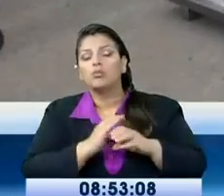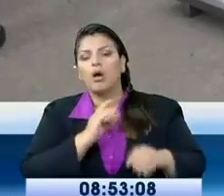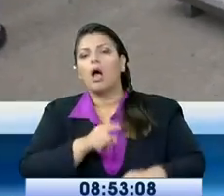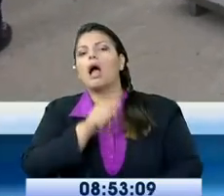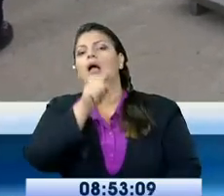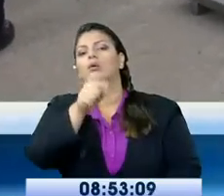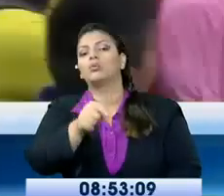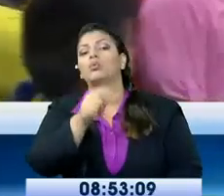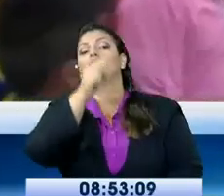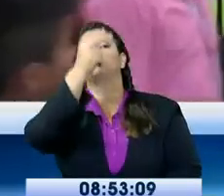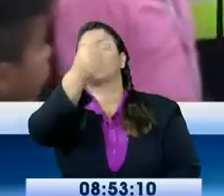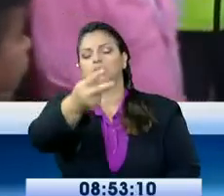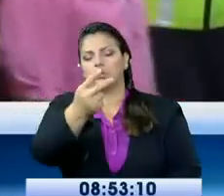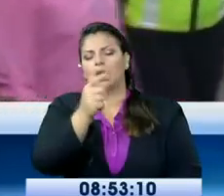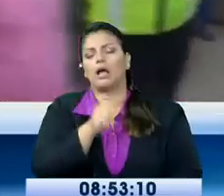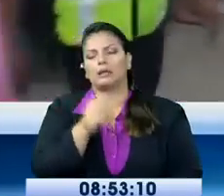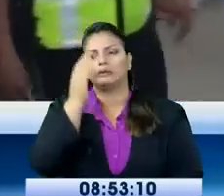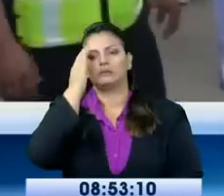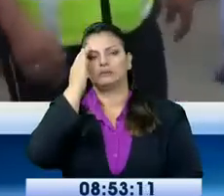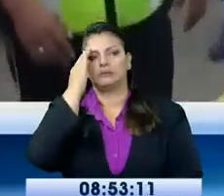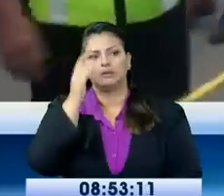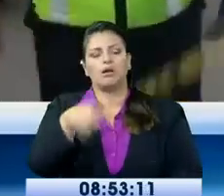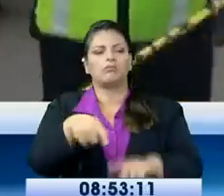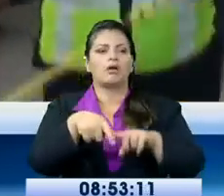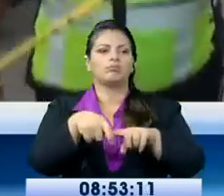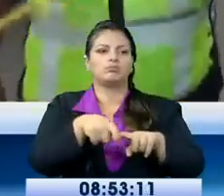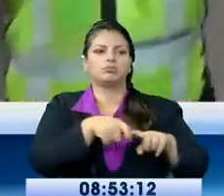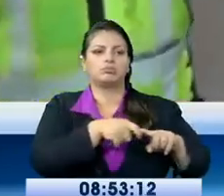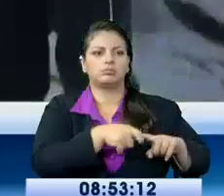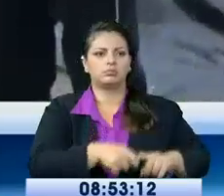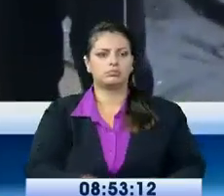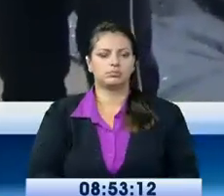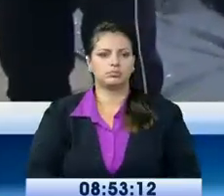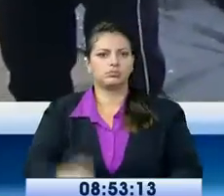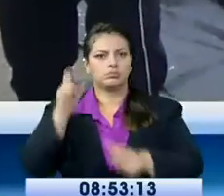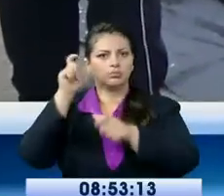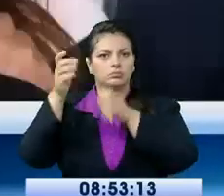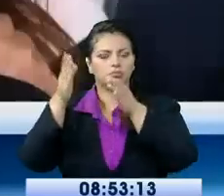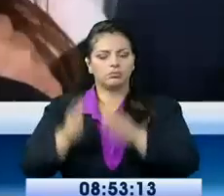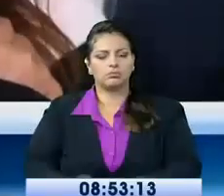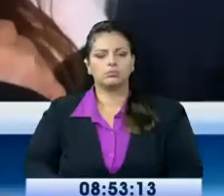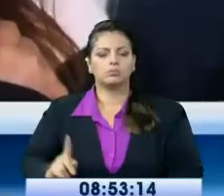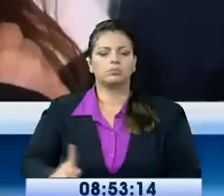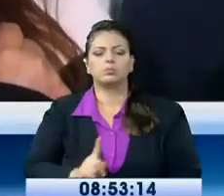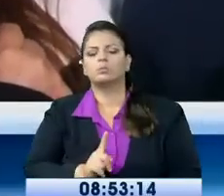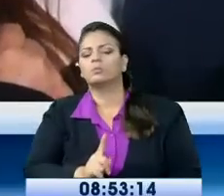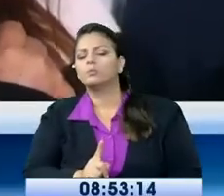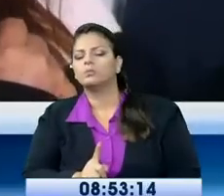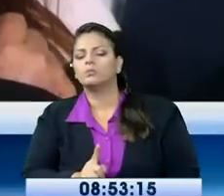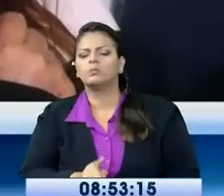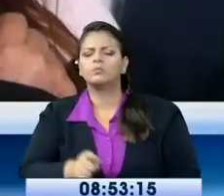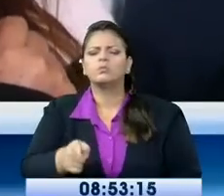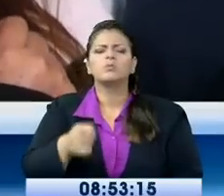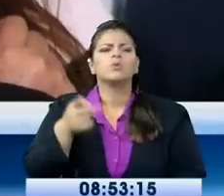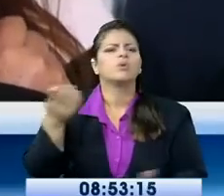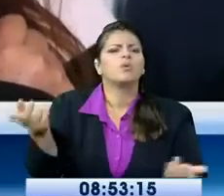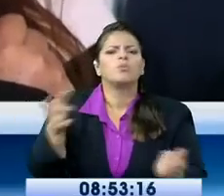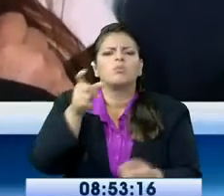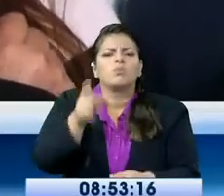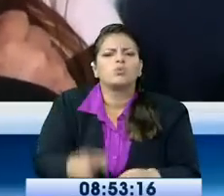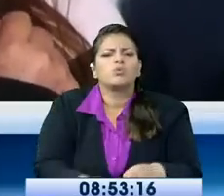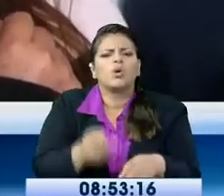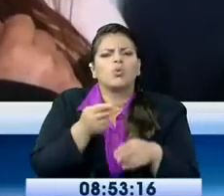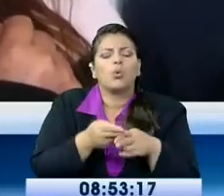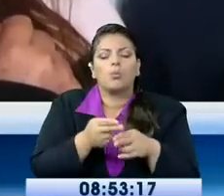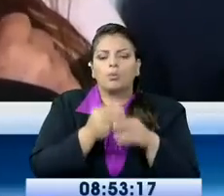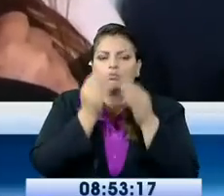pericias necesarias y a la llegada del fiscal de turno se realizó el levantamiento del cadáver. No hay identificación de él en cuanto a sus nombres, pero